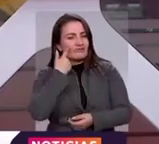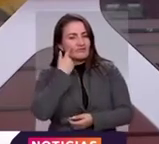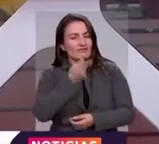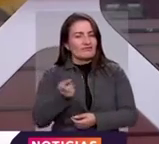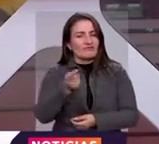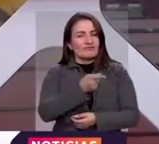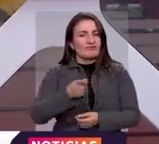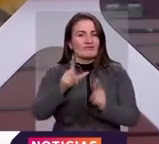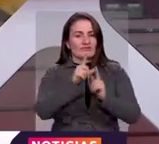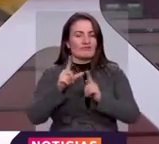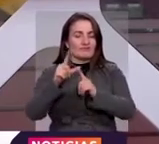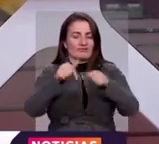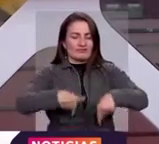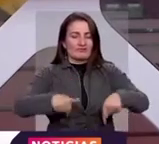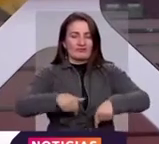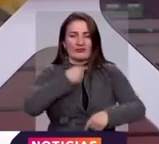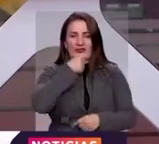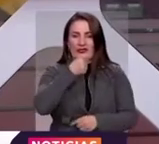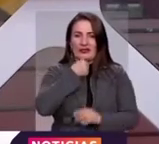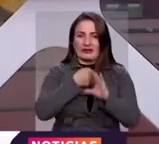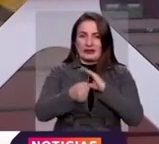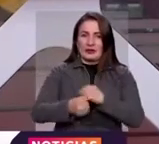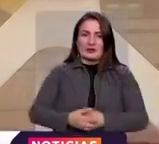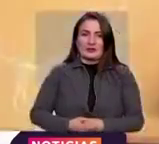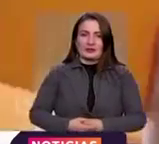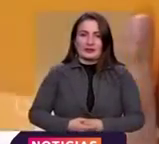llevar por las letras aquí en Noticias Capital.